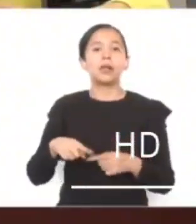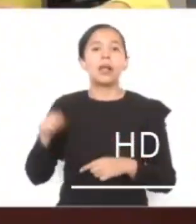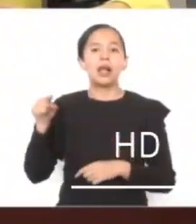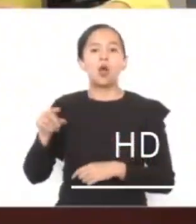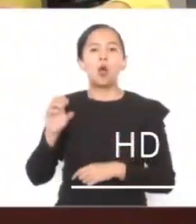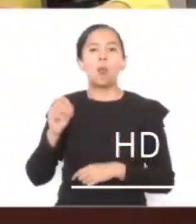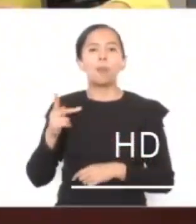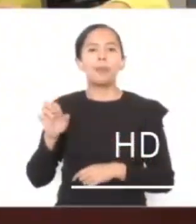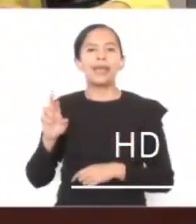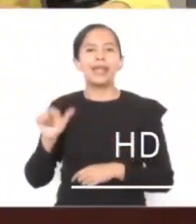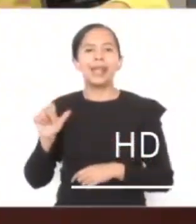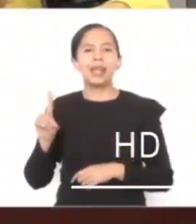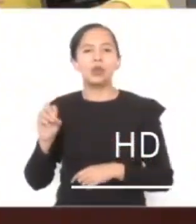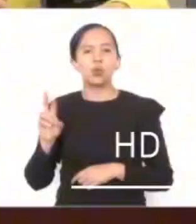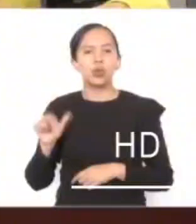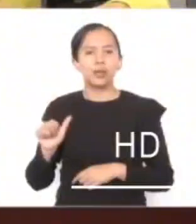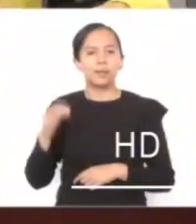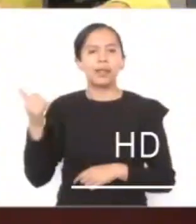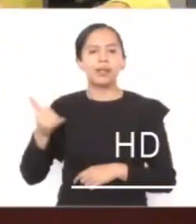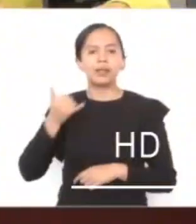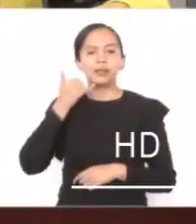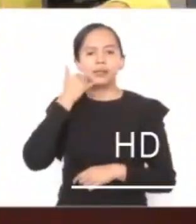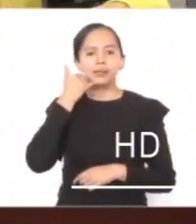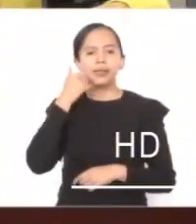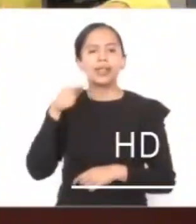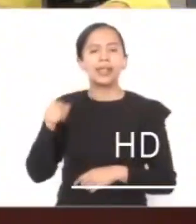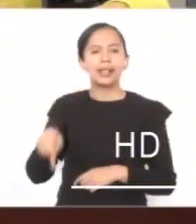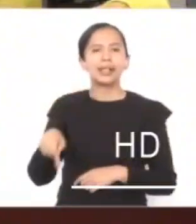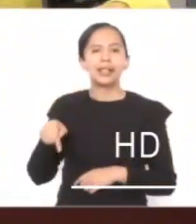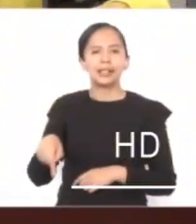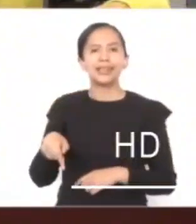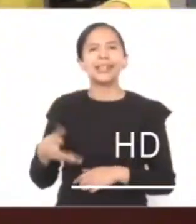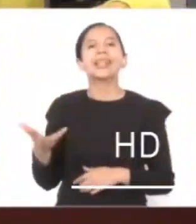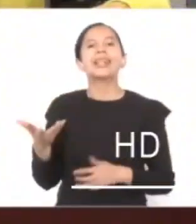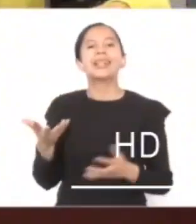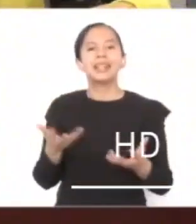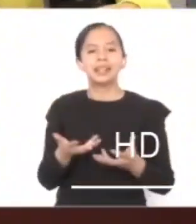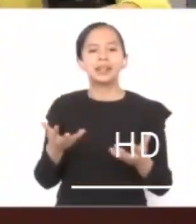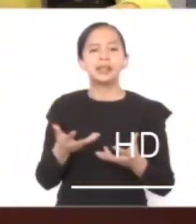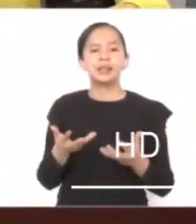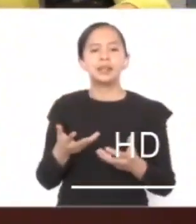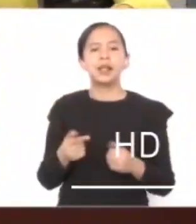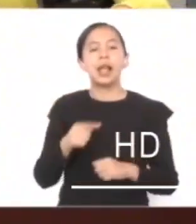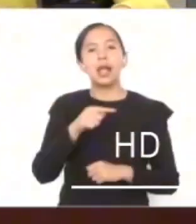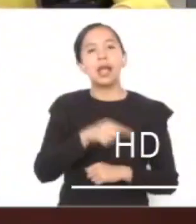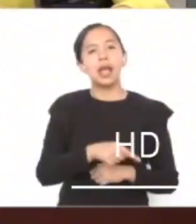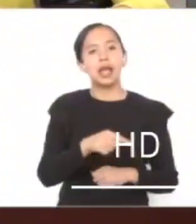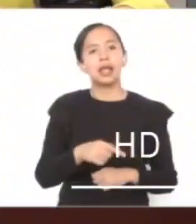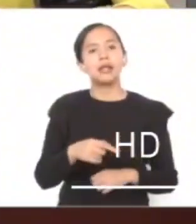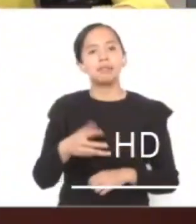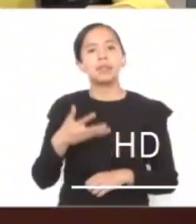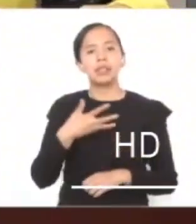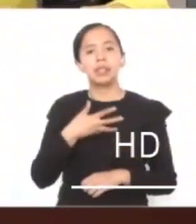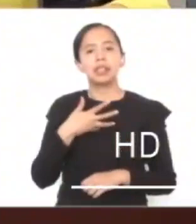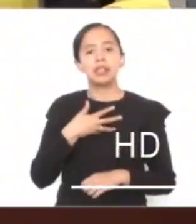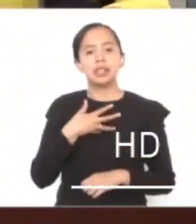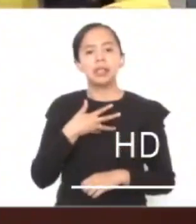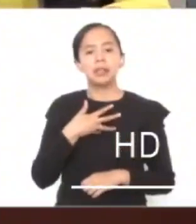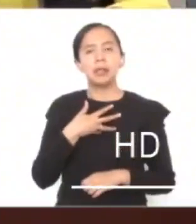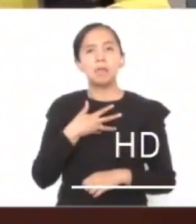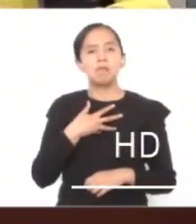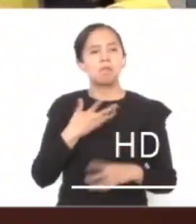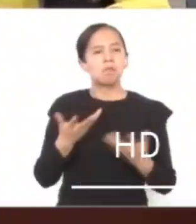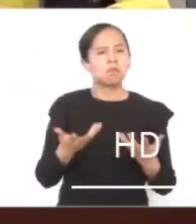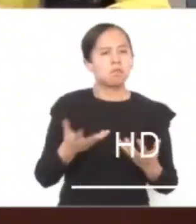celular ya hizo una prueba en dispositivos seleccionados de ellos para verificar que la infraestructura que tienen está en posibilidades